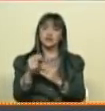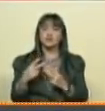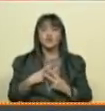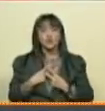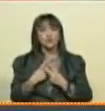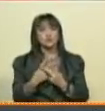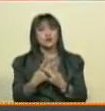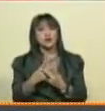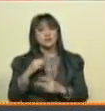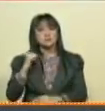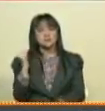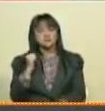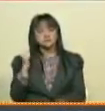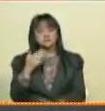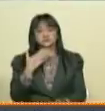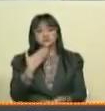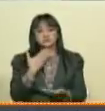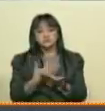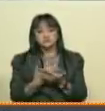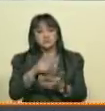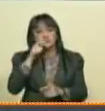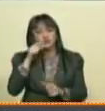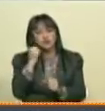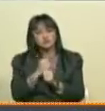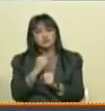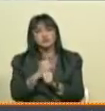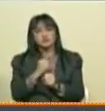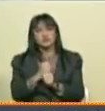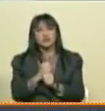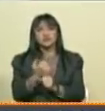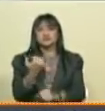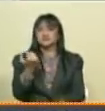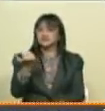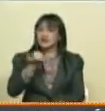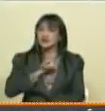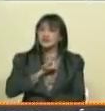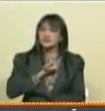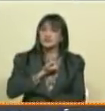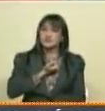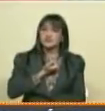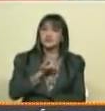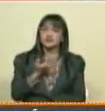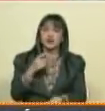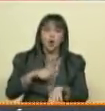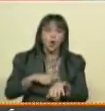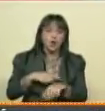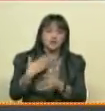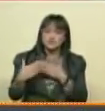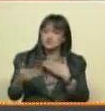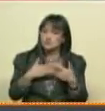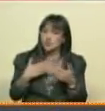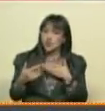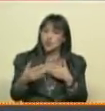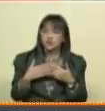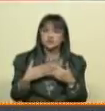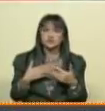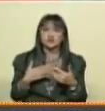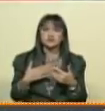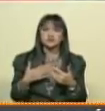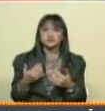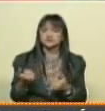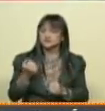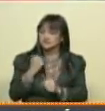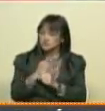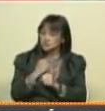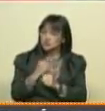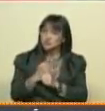voluntarios, a las policías, a los funcionarios que sacrifican horas de su vida